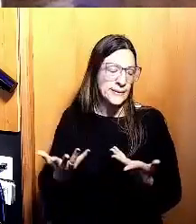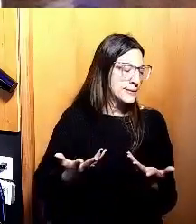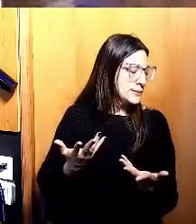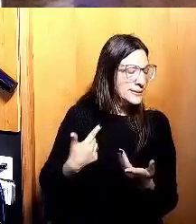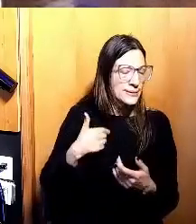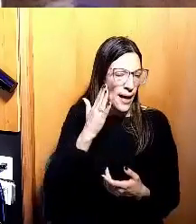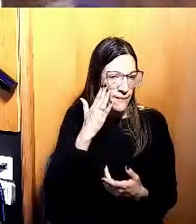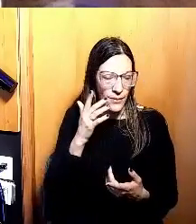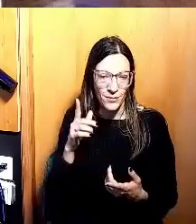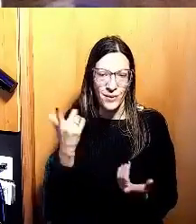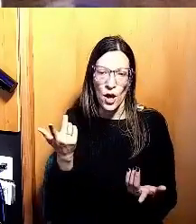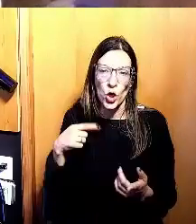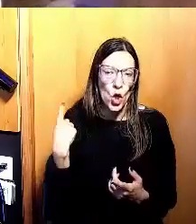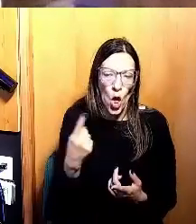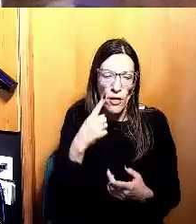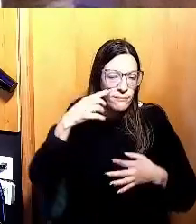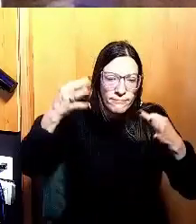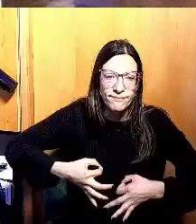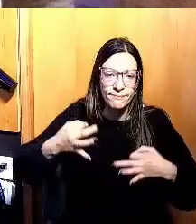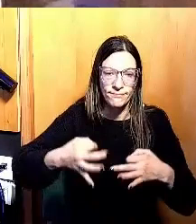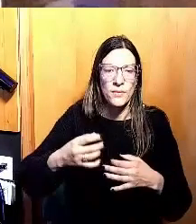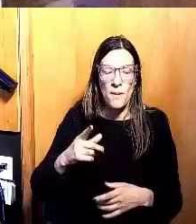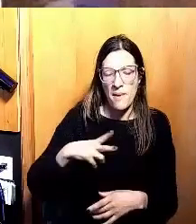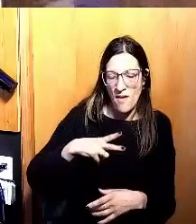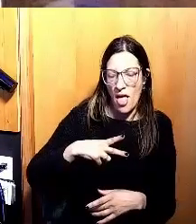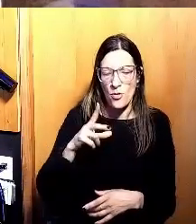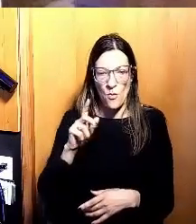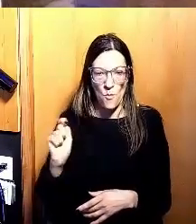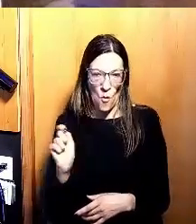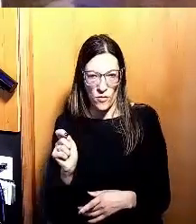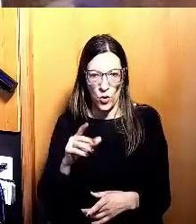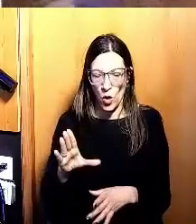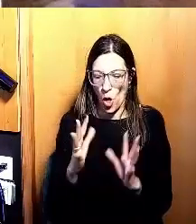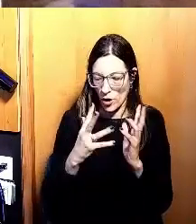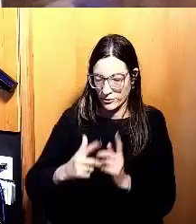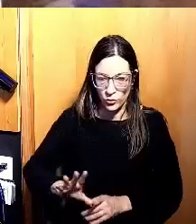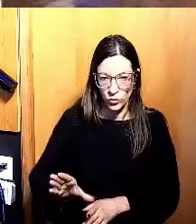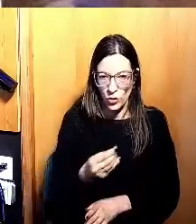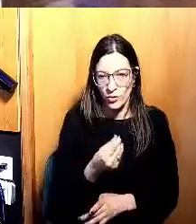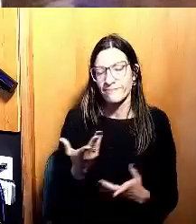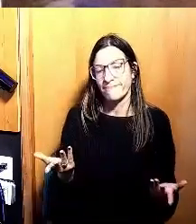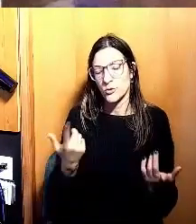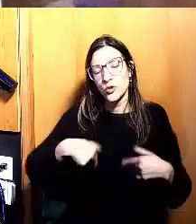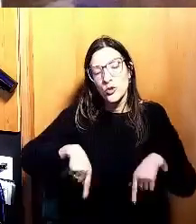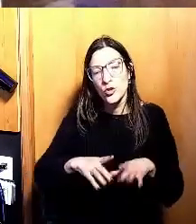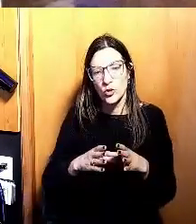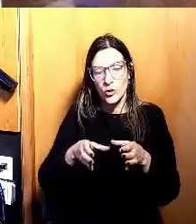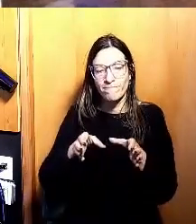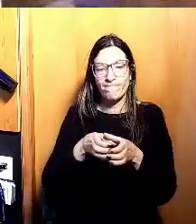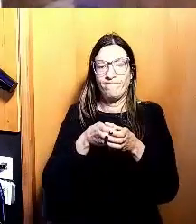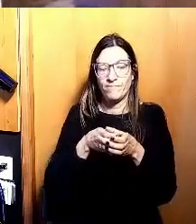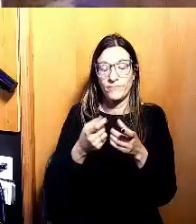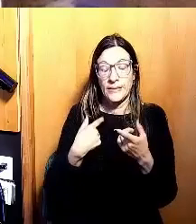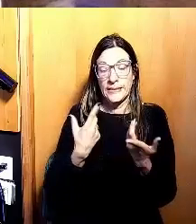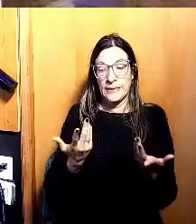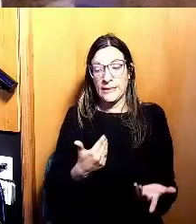bien, todos, sociedad civil, públicos y privados, las organizaciones civiles no existirían. Entonces, el